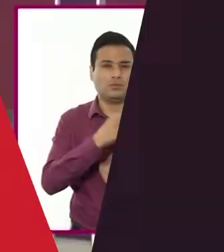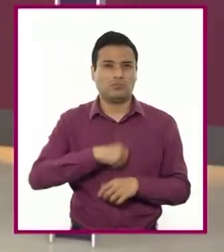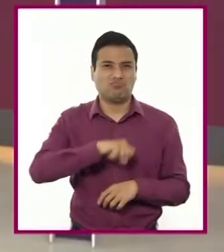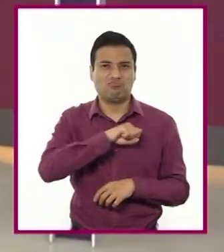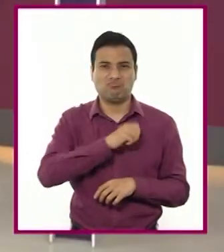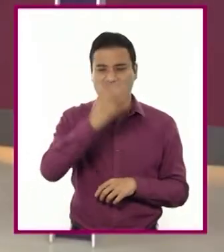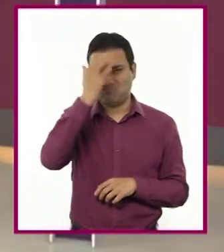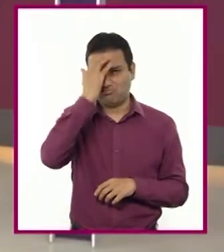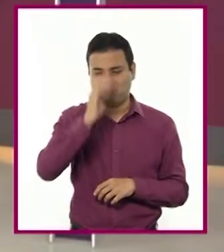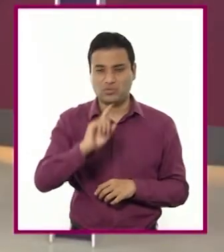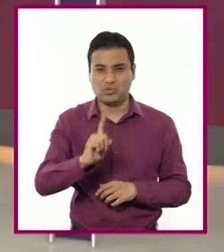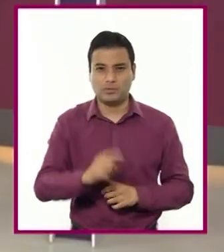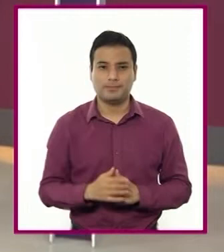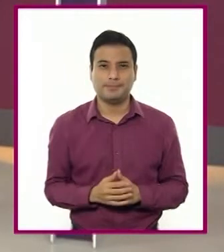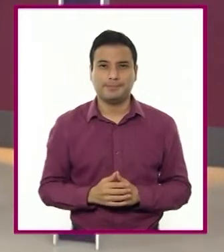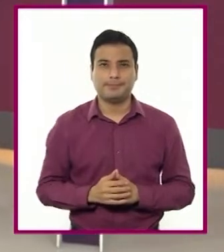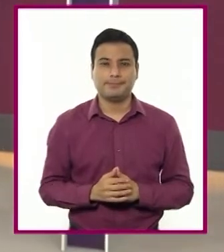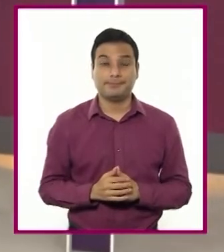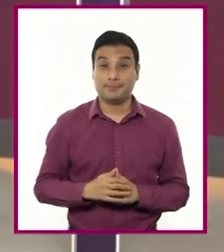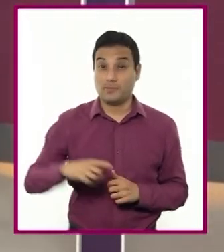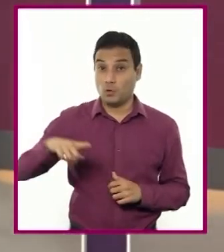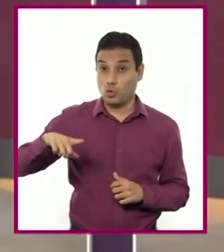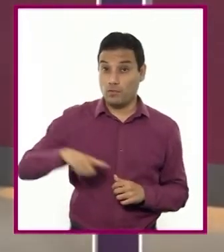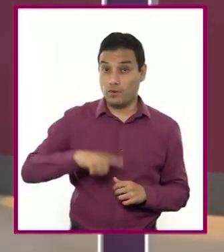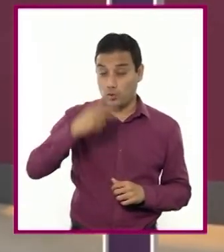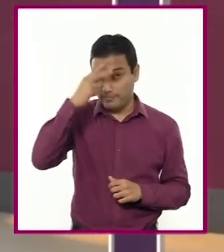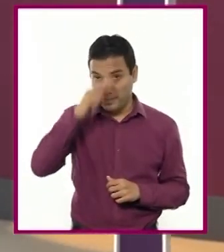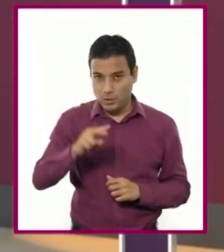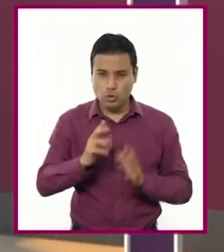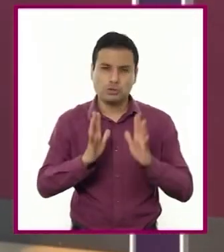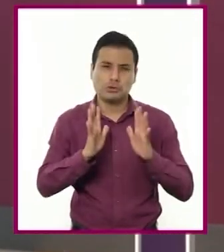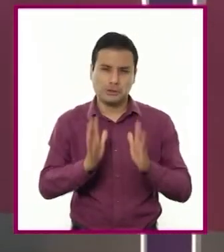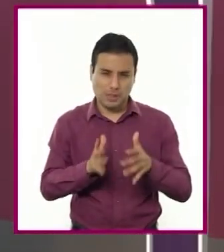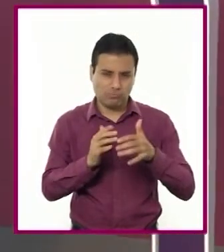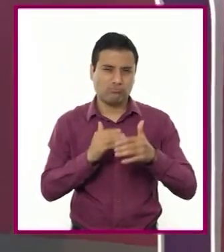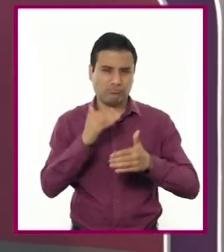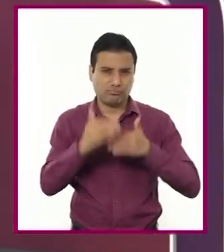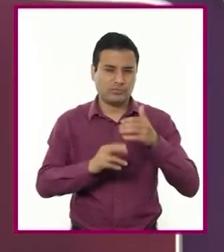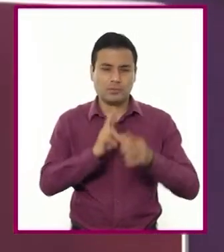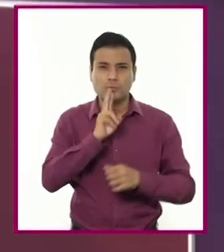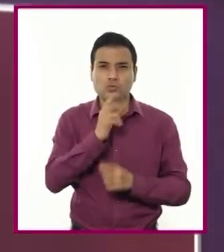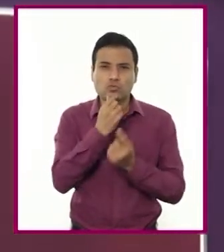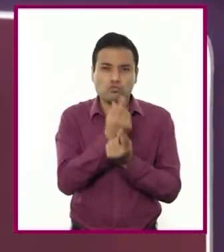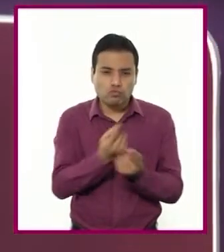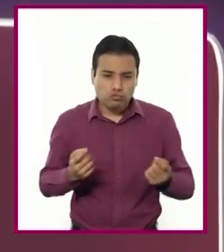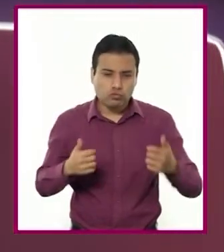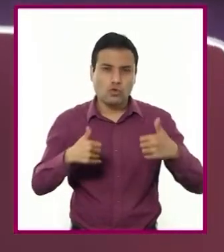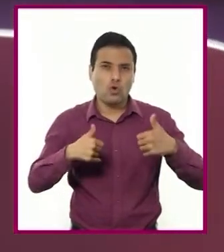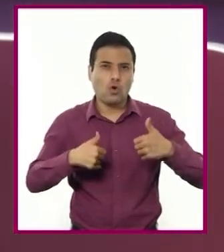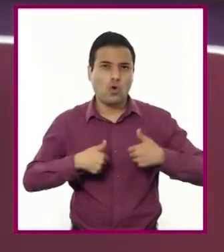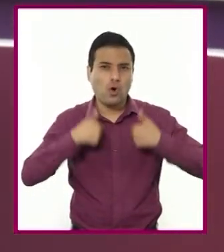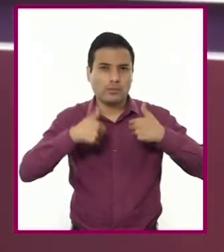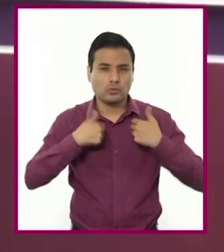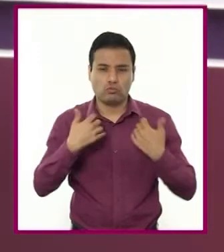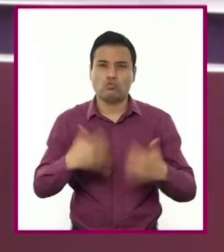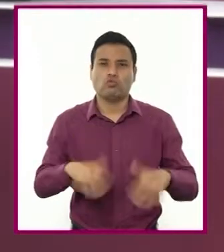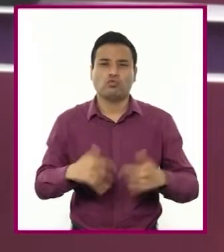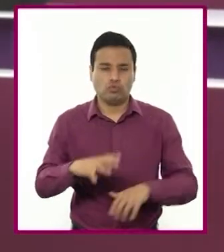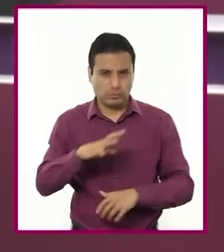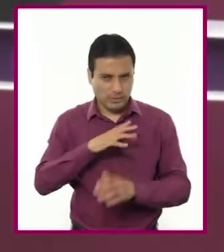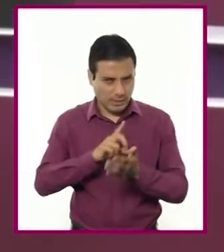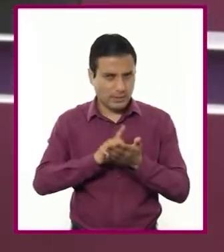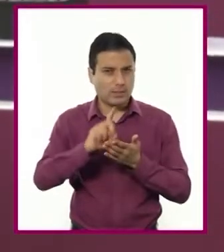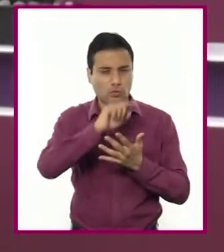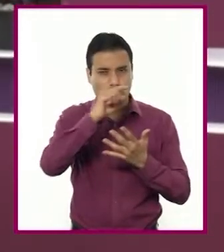también. El Estado mexicano ha avanzado al reconocer a niñas, niños y adolescentes como titulares de derechos.